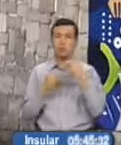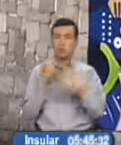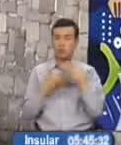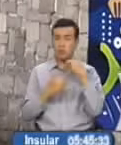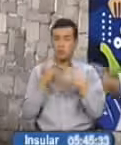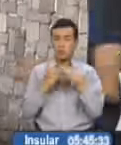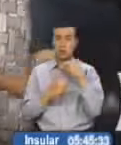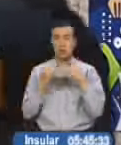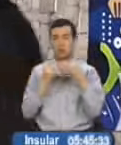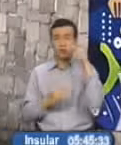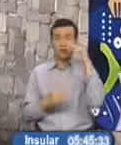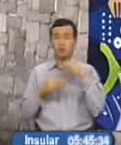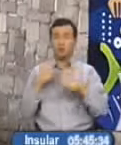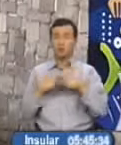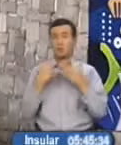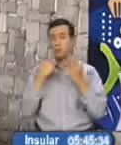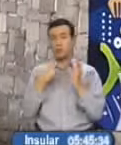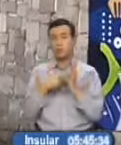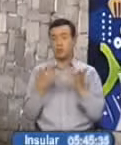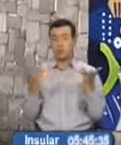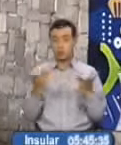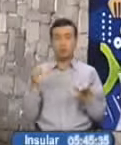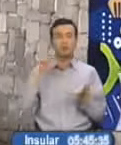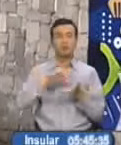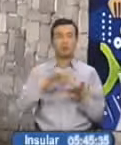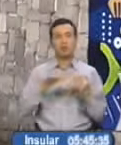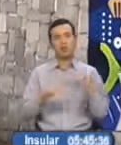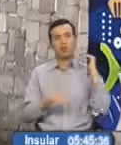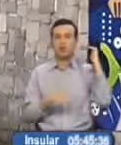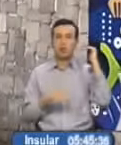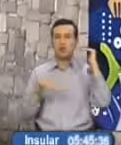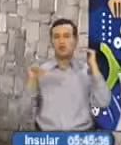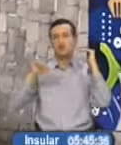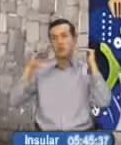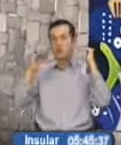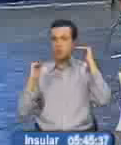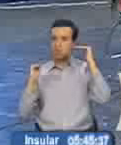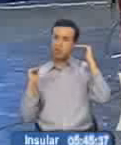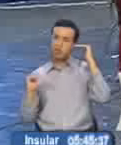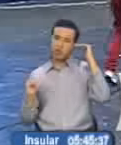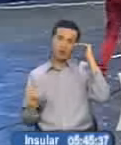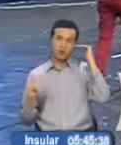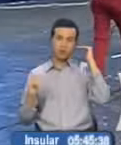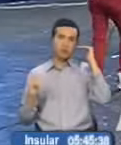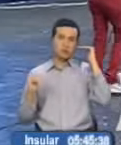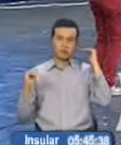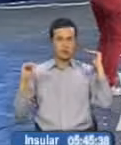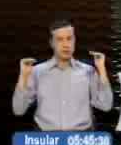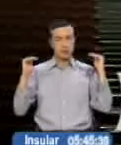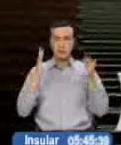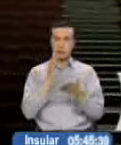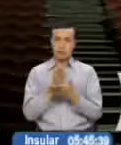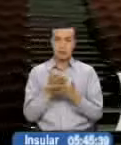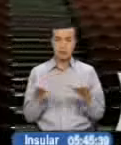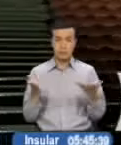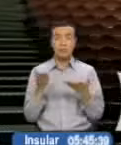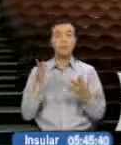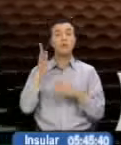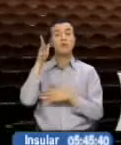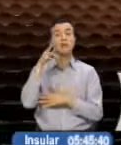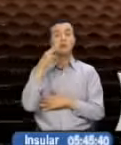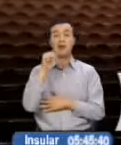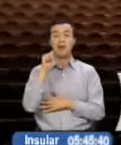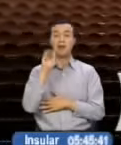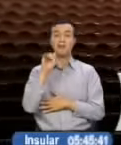esas asimetrías que existen entre la ciudad de primera, la ciudad de segunda. En la conferencia Hábitat 3 también se espera